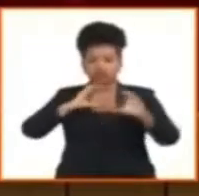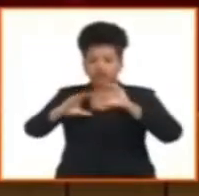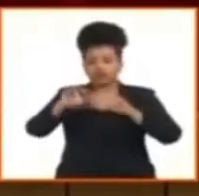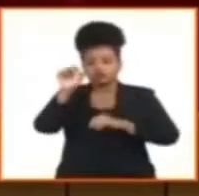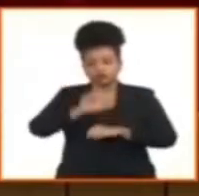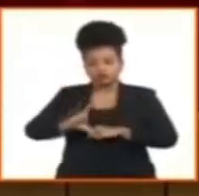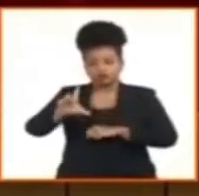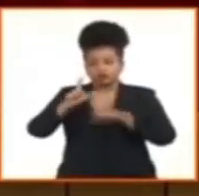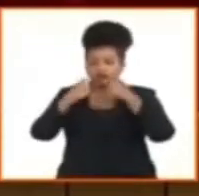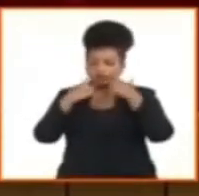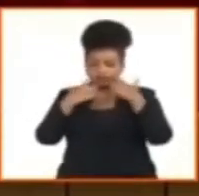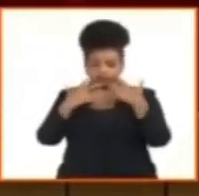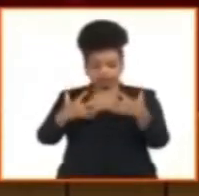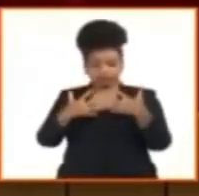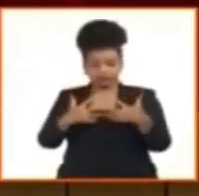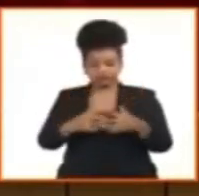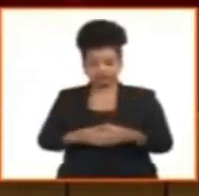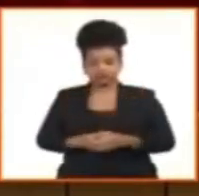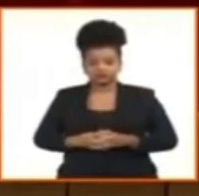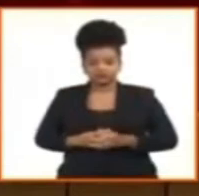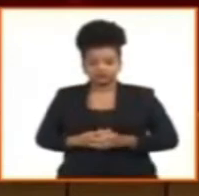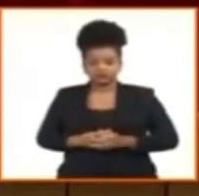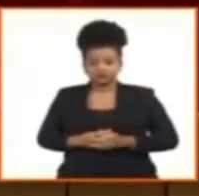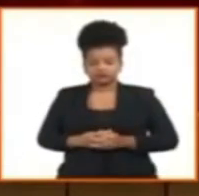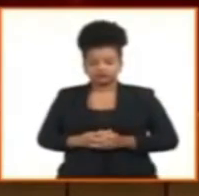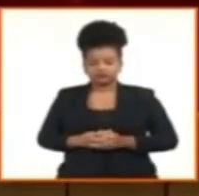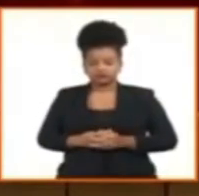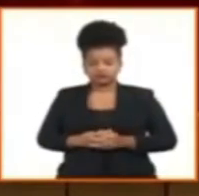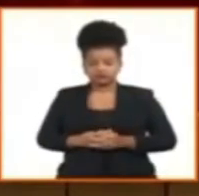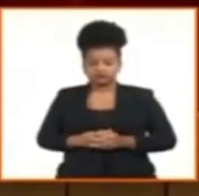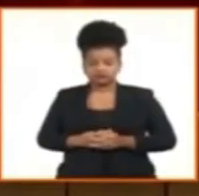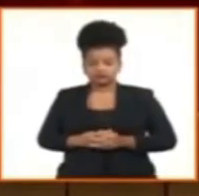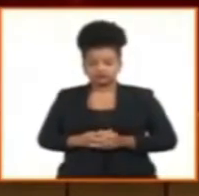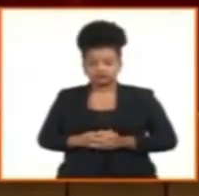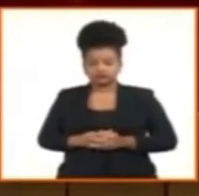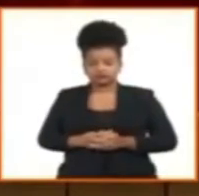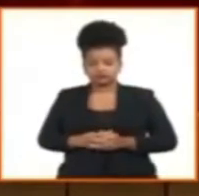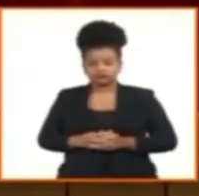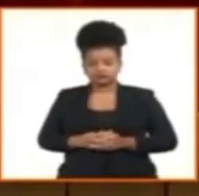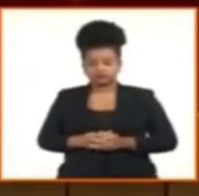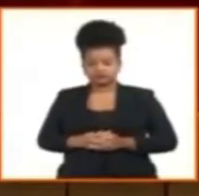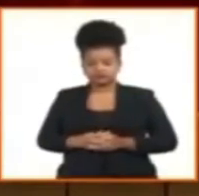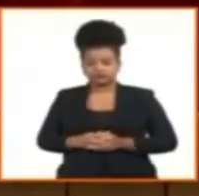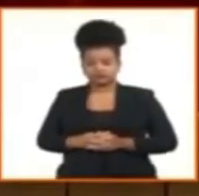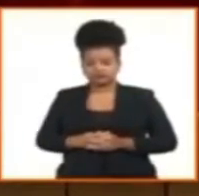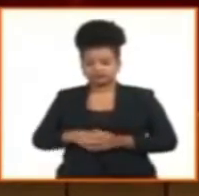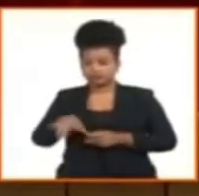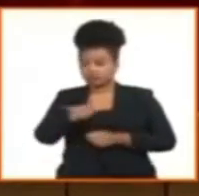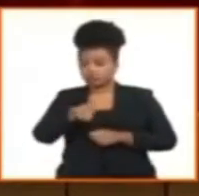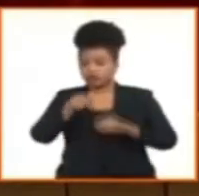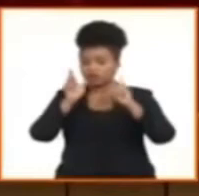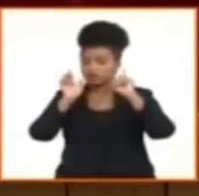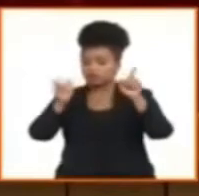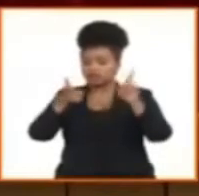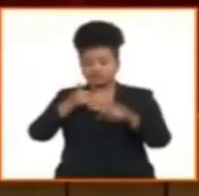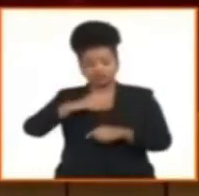importantes herramientas para consolidar y perfeccionar el socialismo, y ejerciendo la política desde la